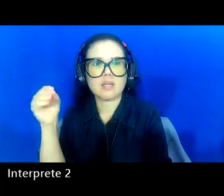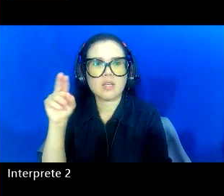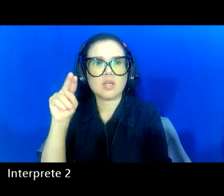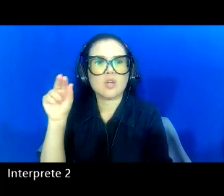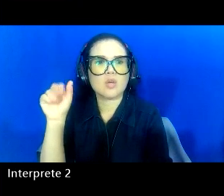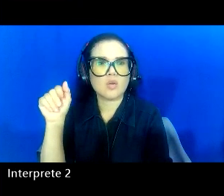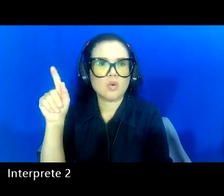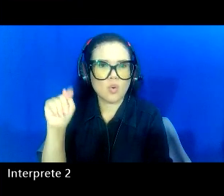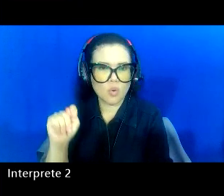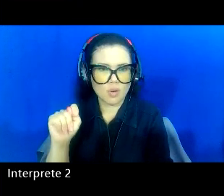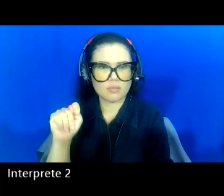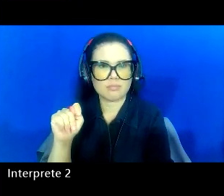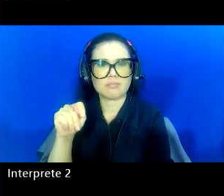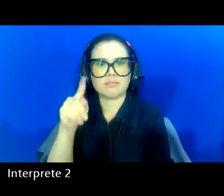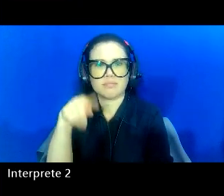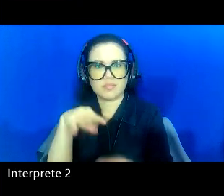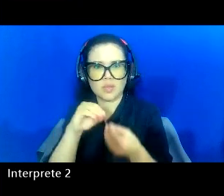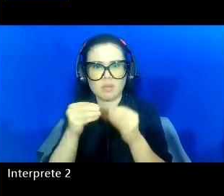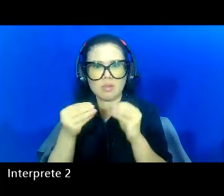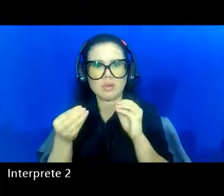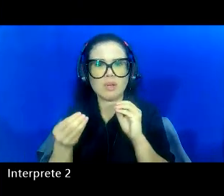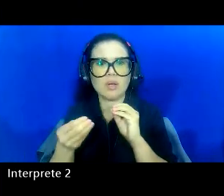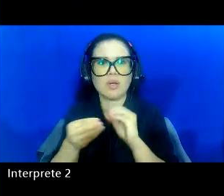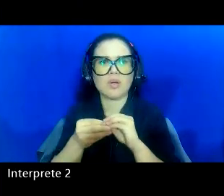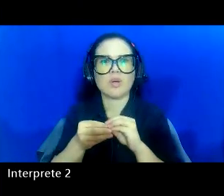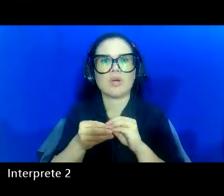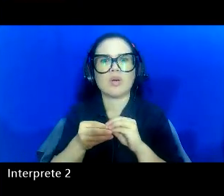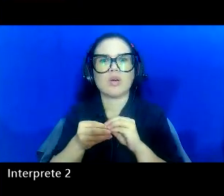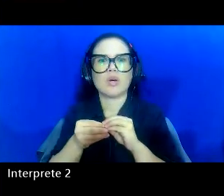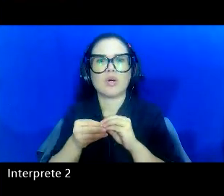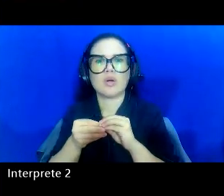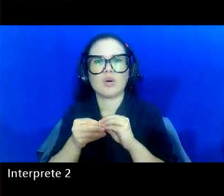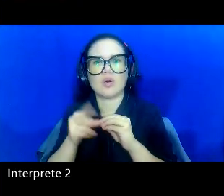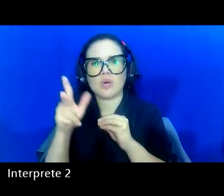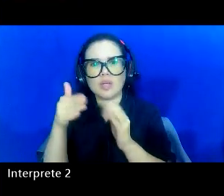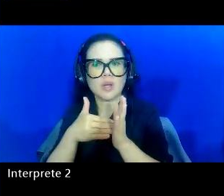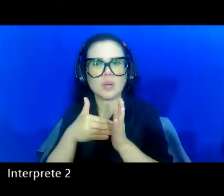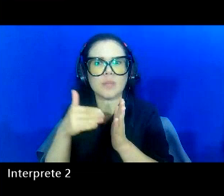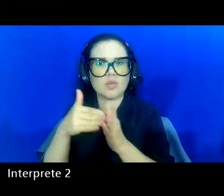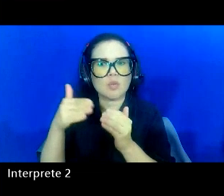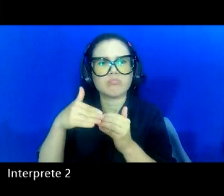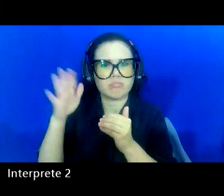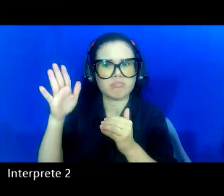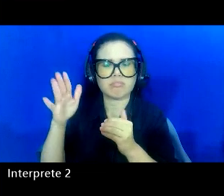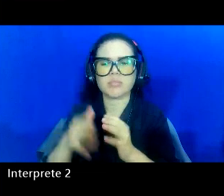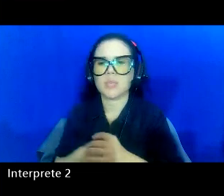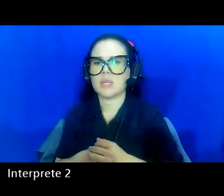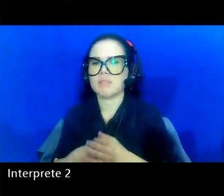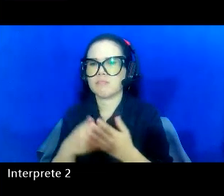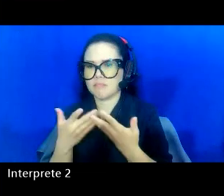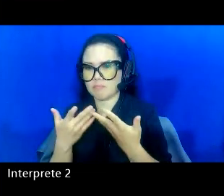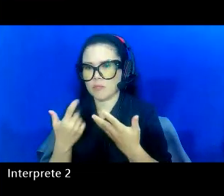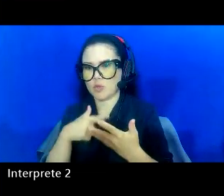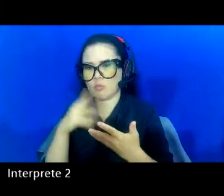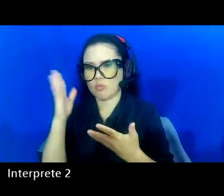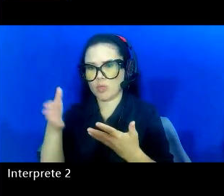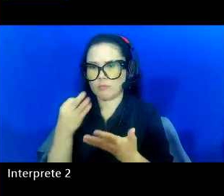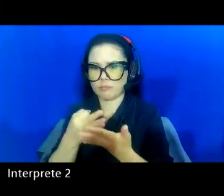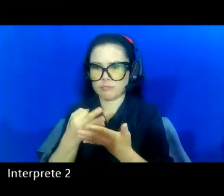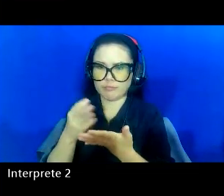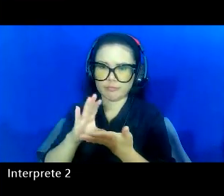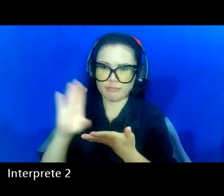algo, porque ahí contábamos, ¿verdad?, con este financiamiento. No obstante, en abril de este año comenzamos a recibir